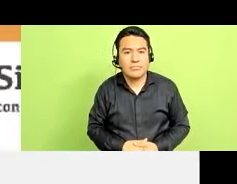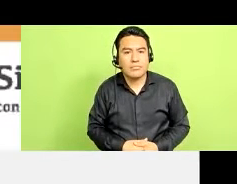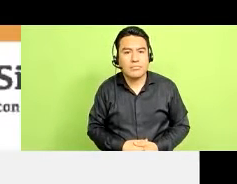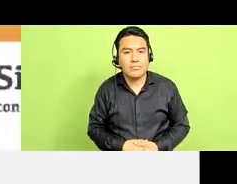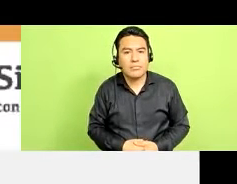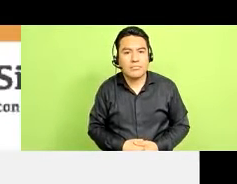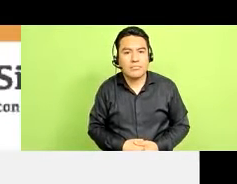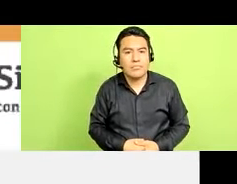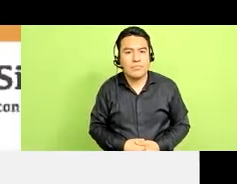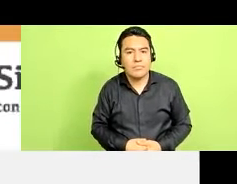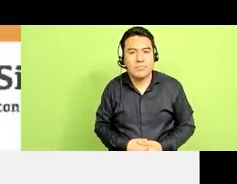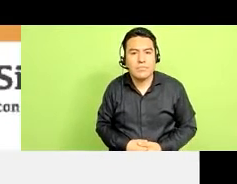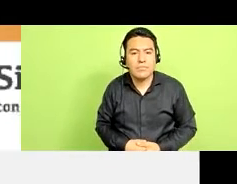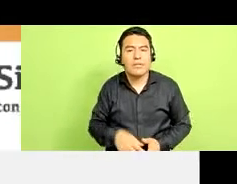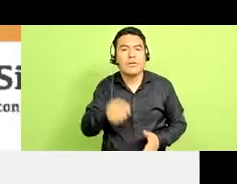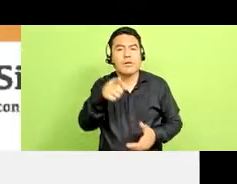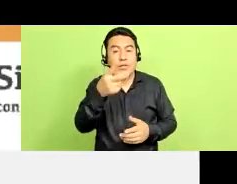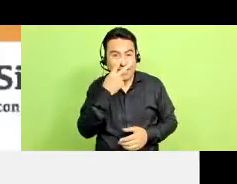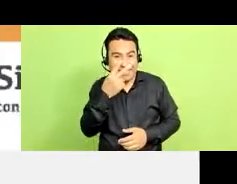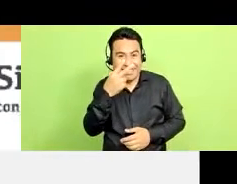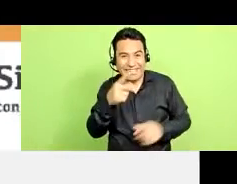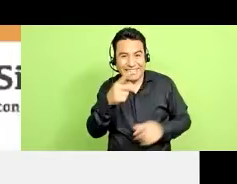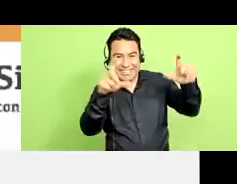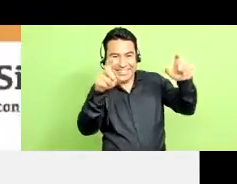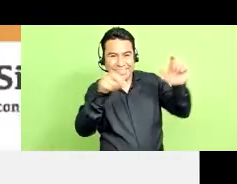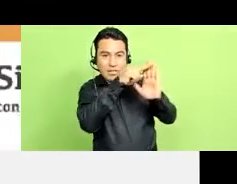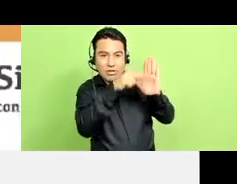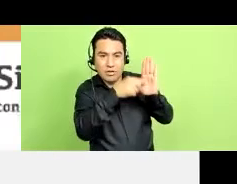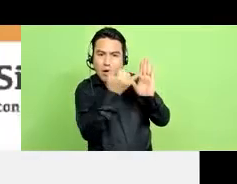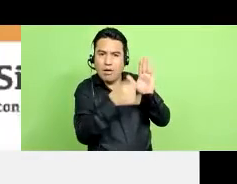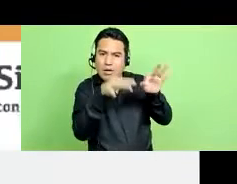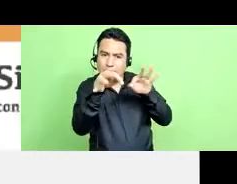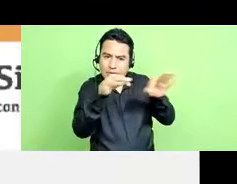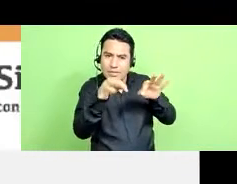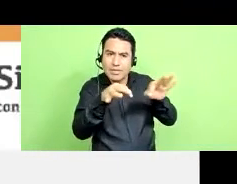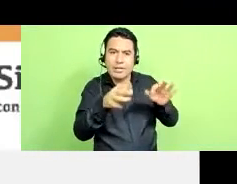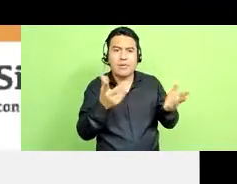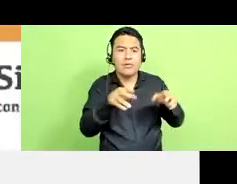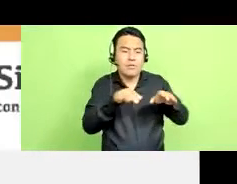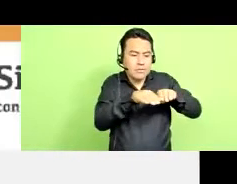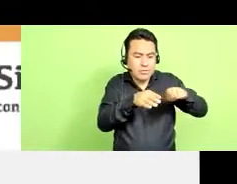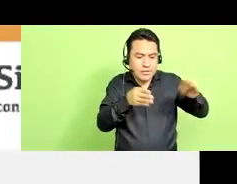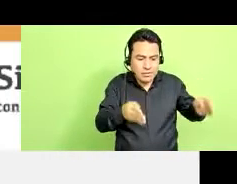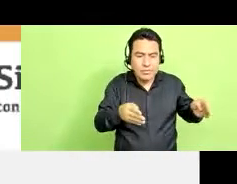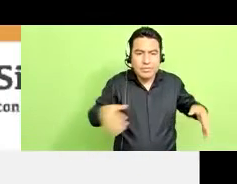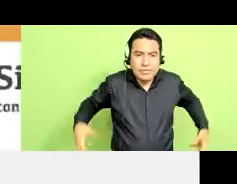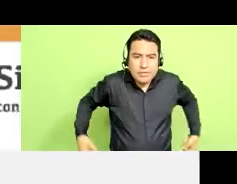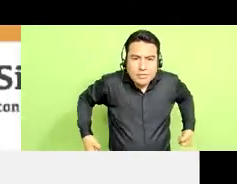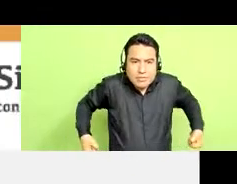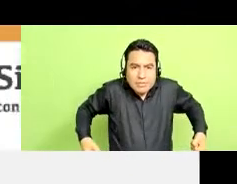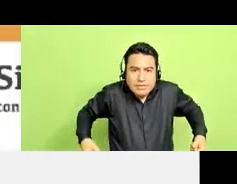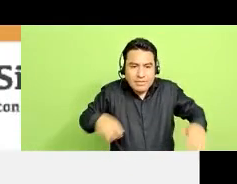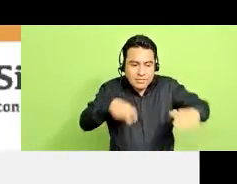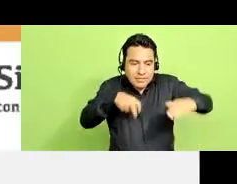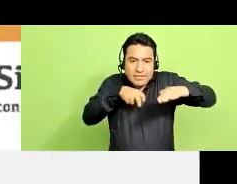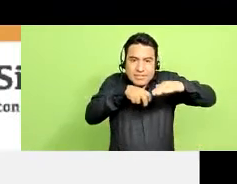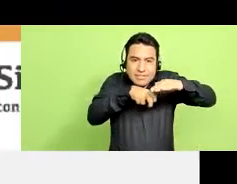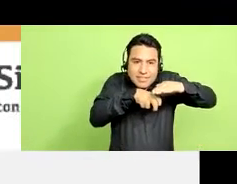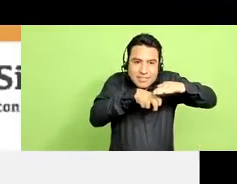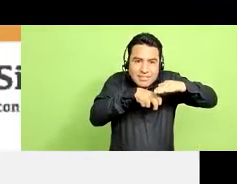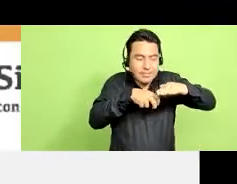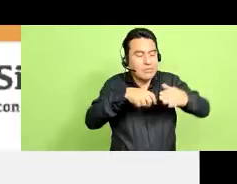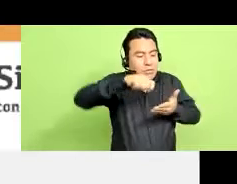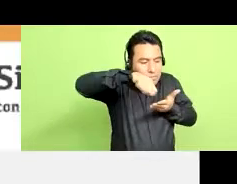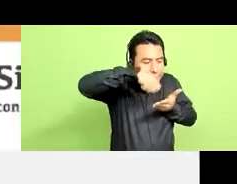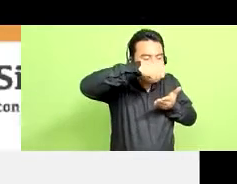los espacios para comenzar es la normal gente ya cuenta con justificaciones técnicas que debe contemplar entonces para estos espacios